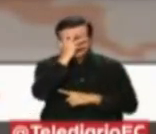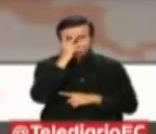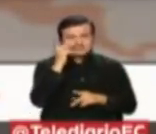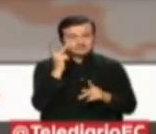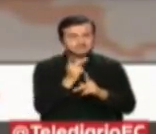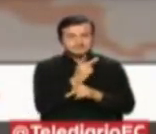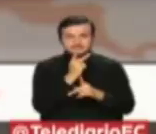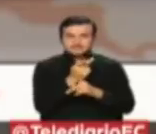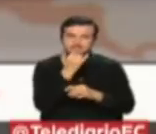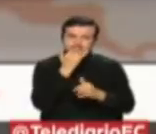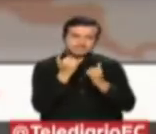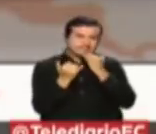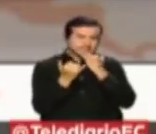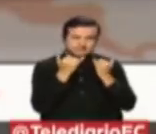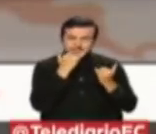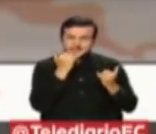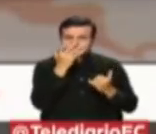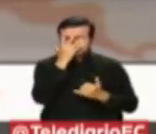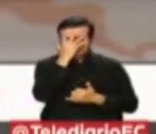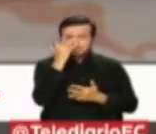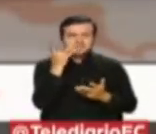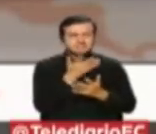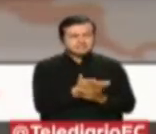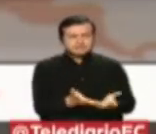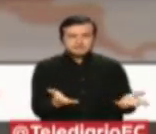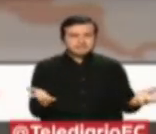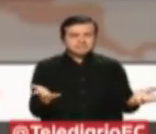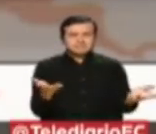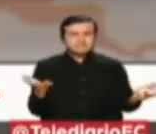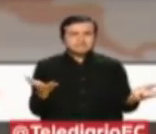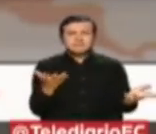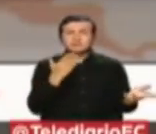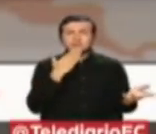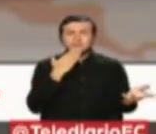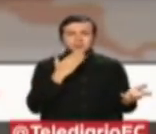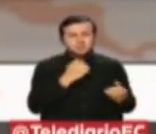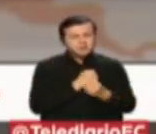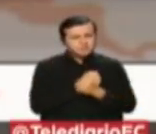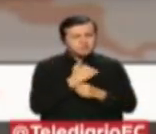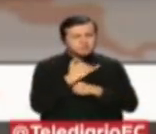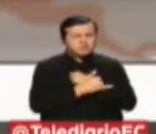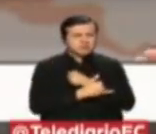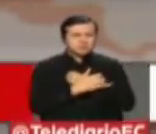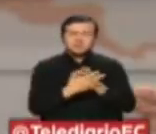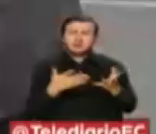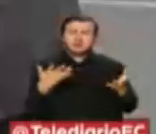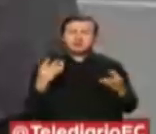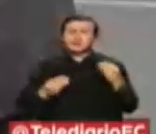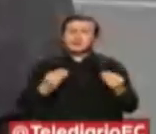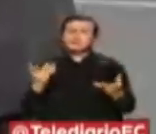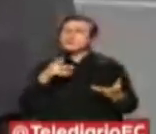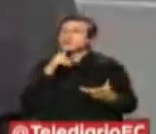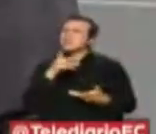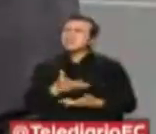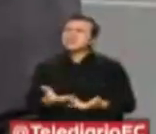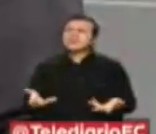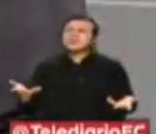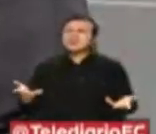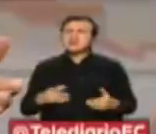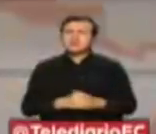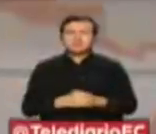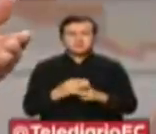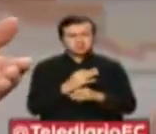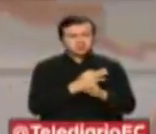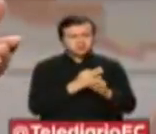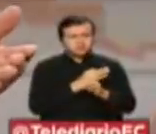hacen por la desfachatez de cómo hacen de cómo no quieren a su país pero como hacen que quienes los